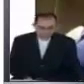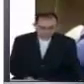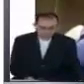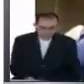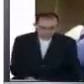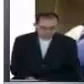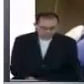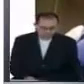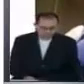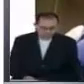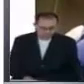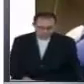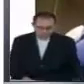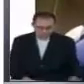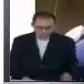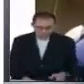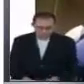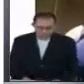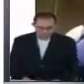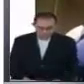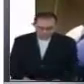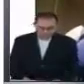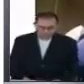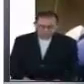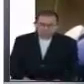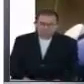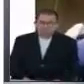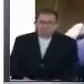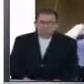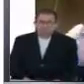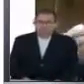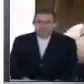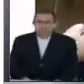Esta mujer le abrió el corazón a Jesucristo.